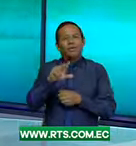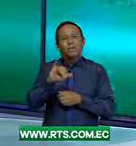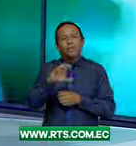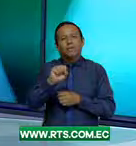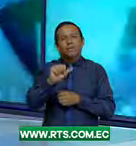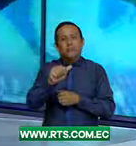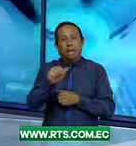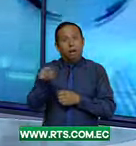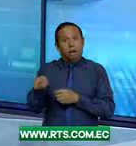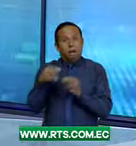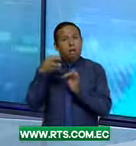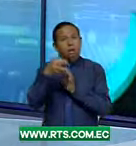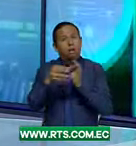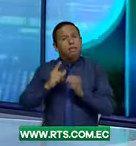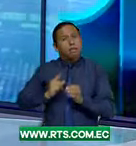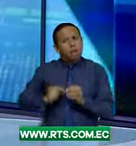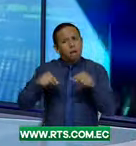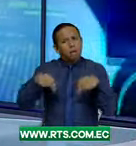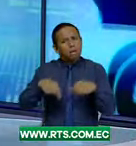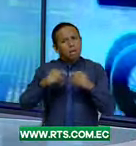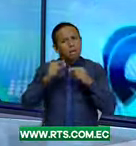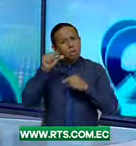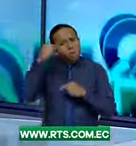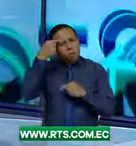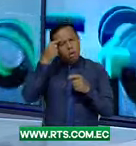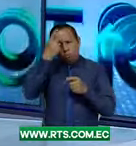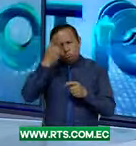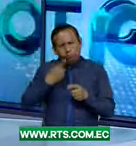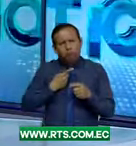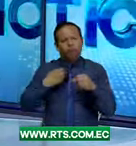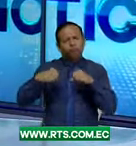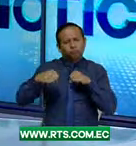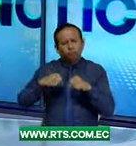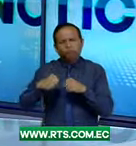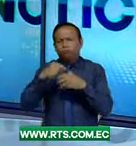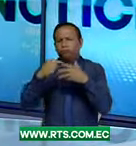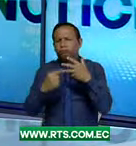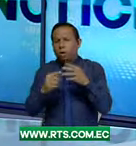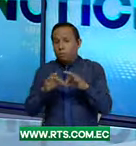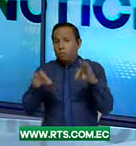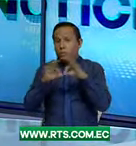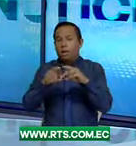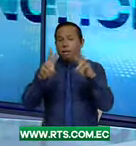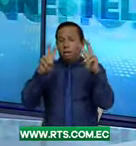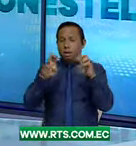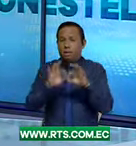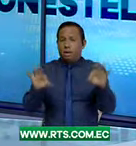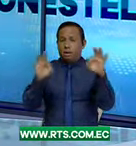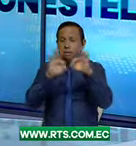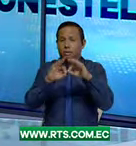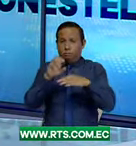detalles de decisiones de su gobierno y de importantes temas de interés nacional. Bienvenidos.